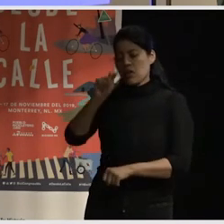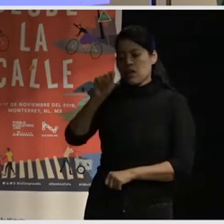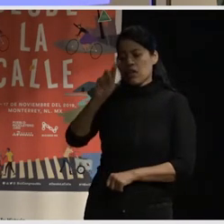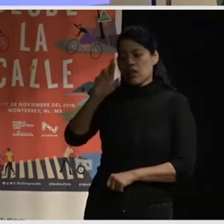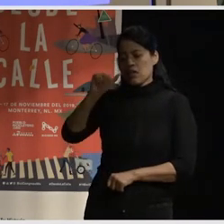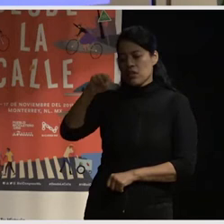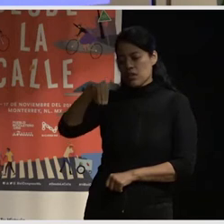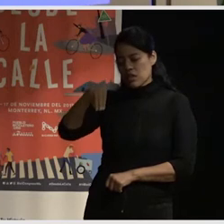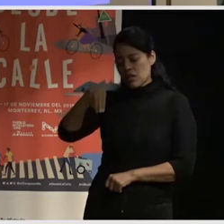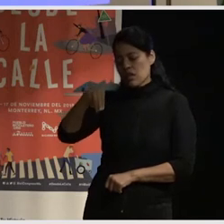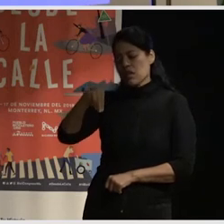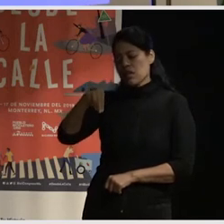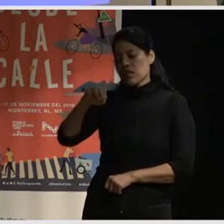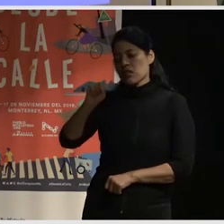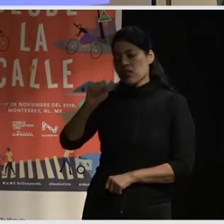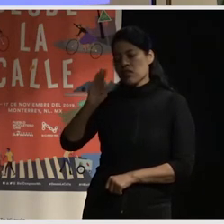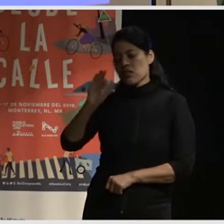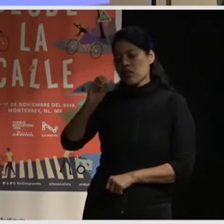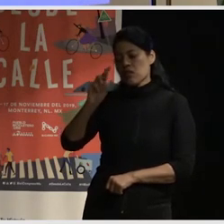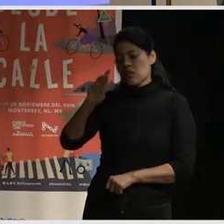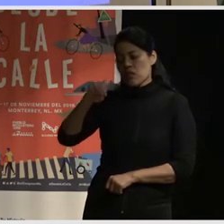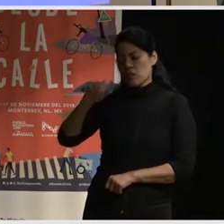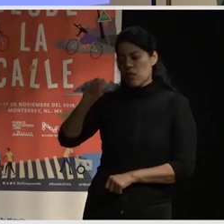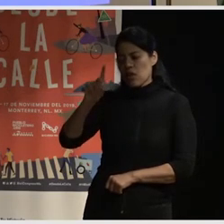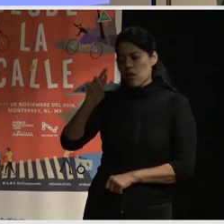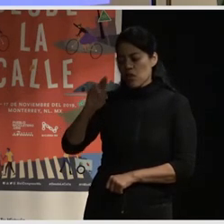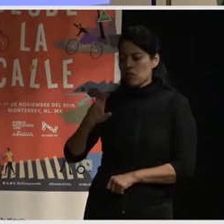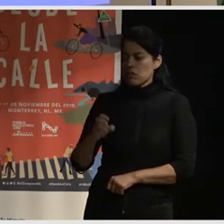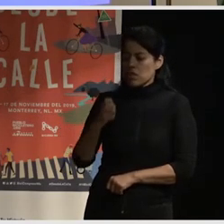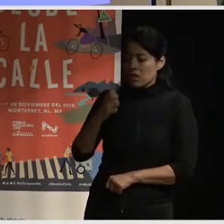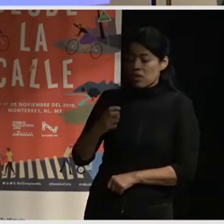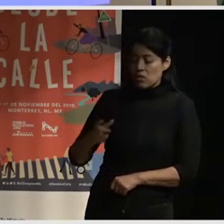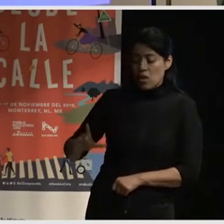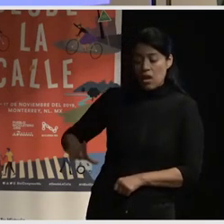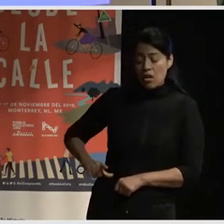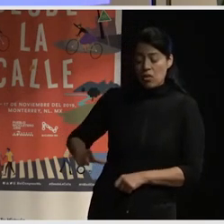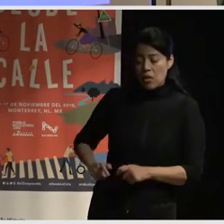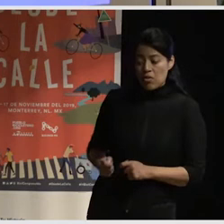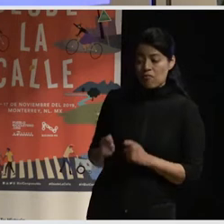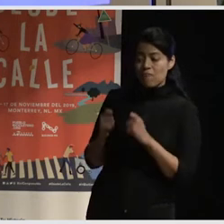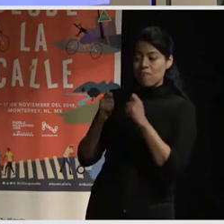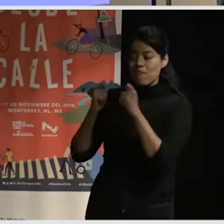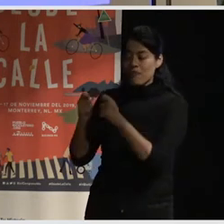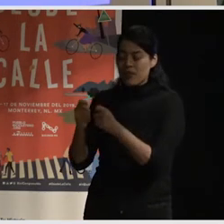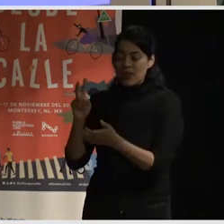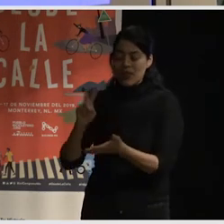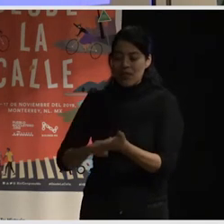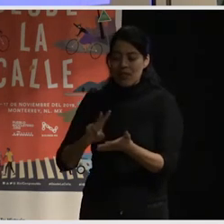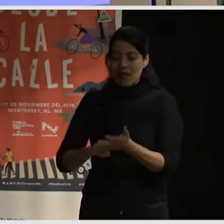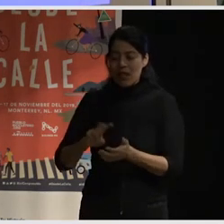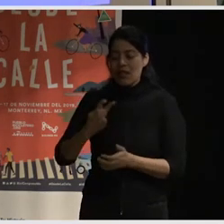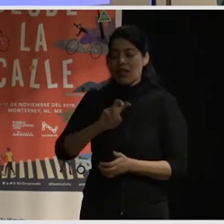prebendas que que como estado nos han costado cientos de millones ya no de pesos de de